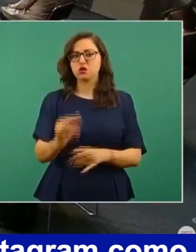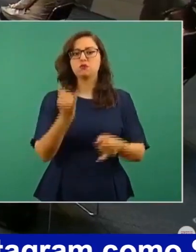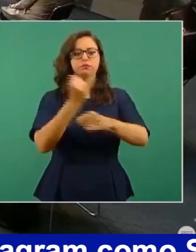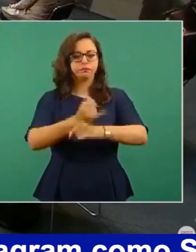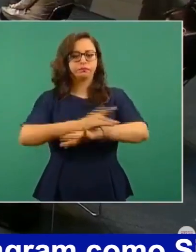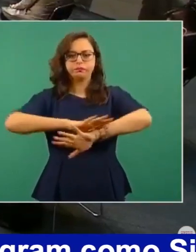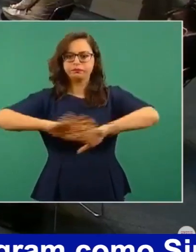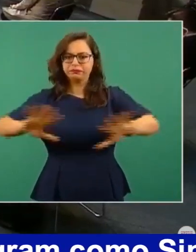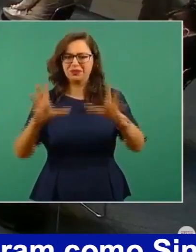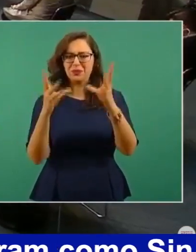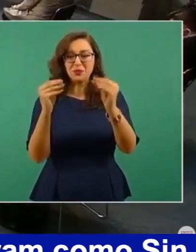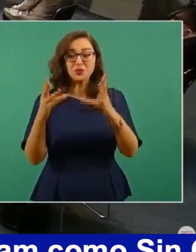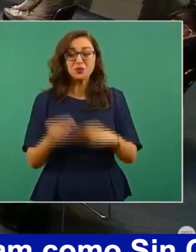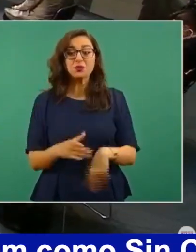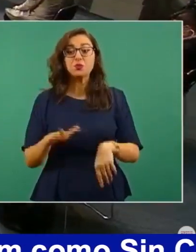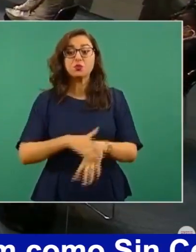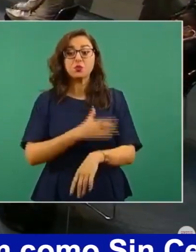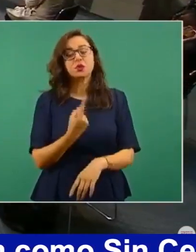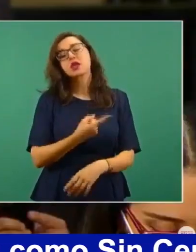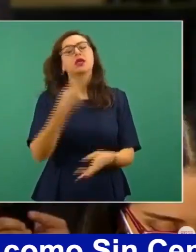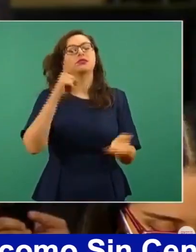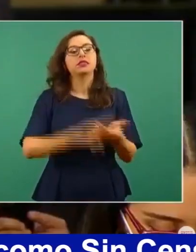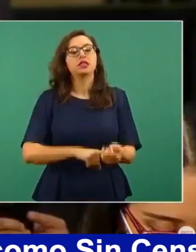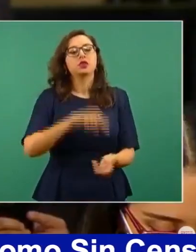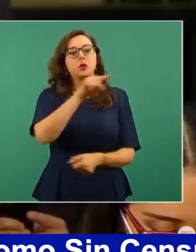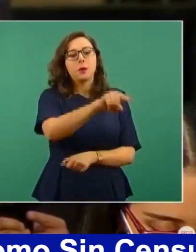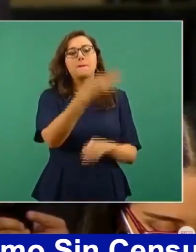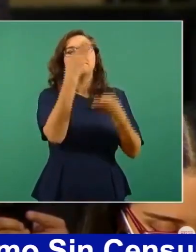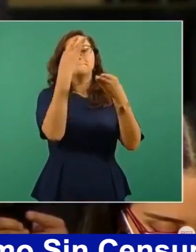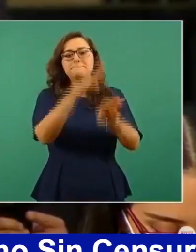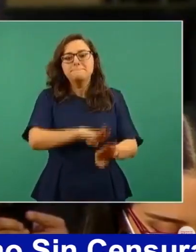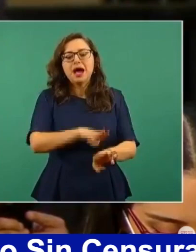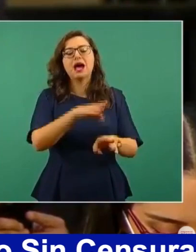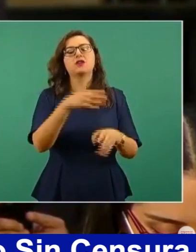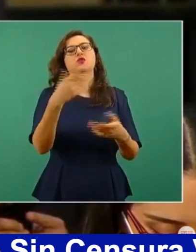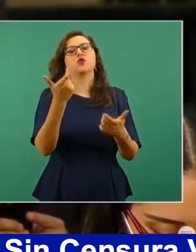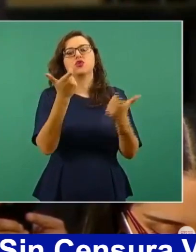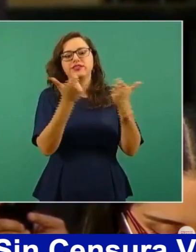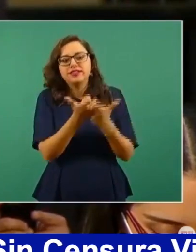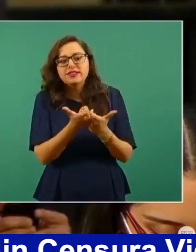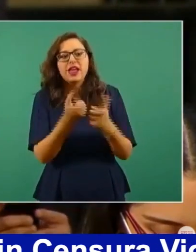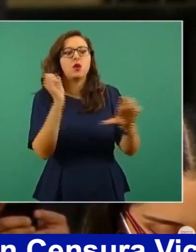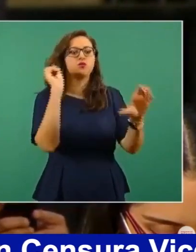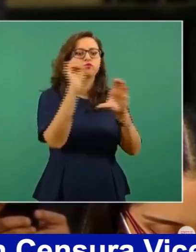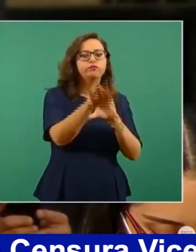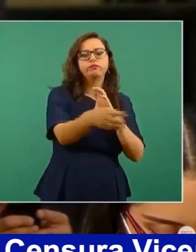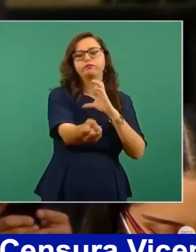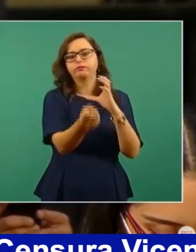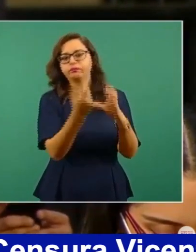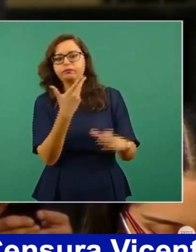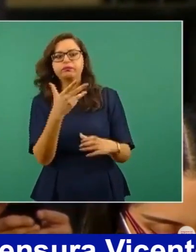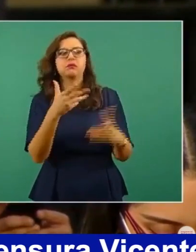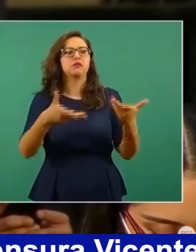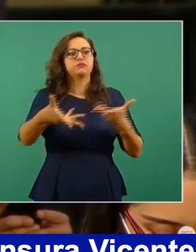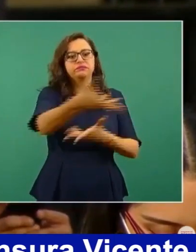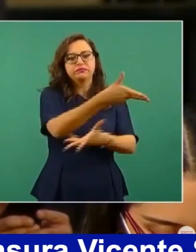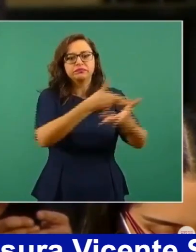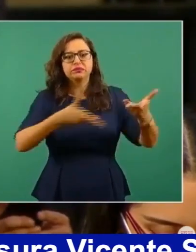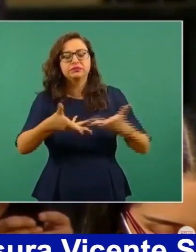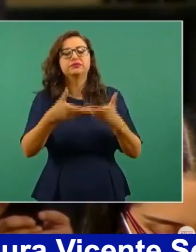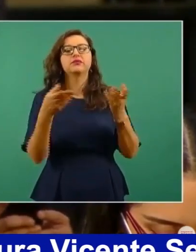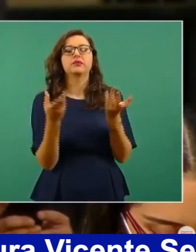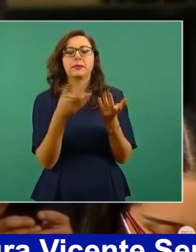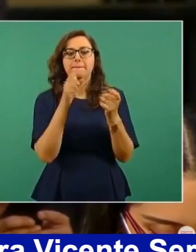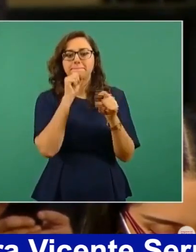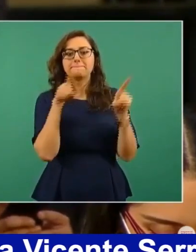les dieron seguimiento a sus cuentas bancarias, a sus movimientos financieros, transferencias, está la